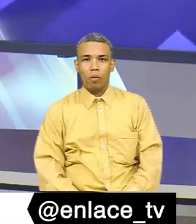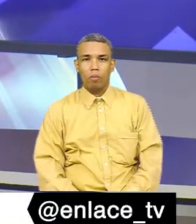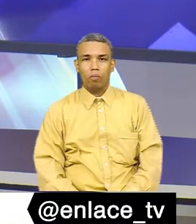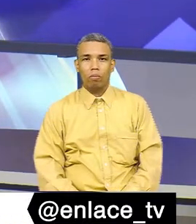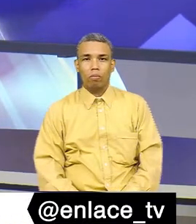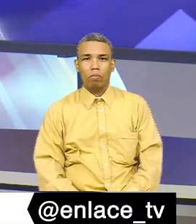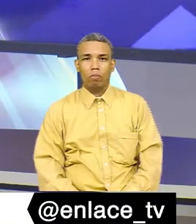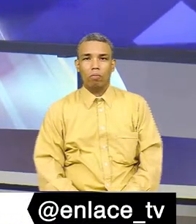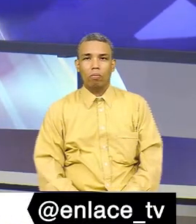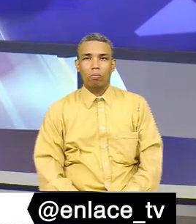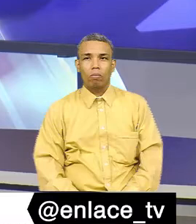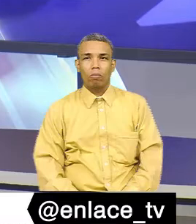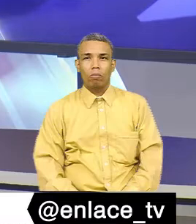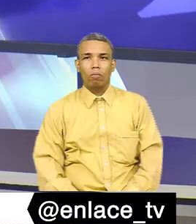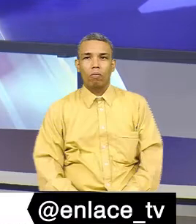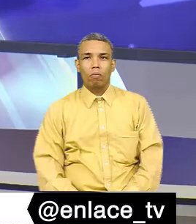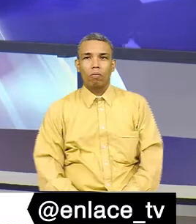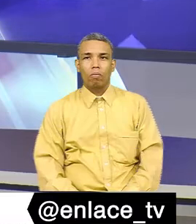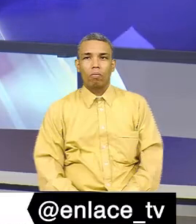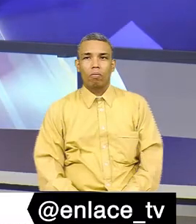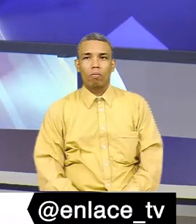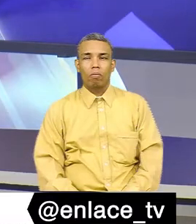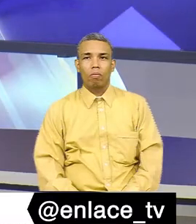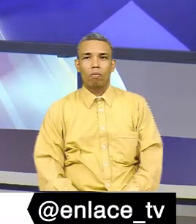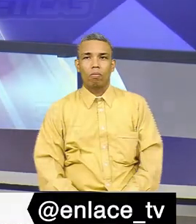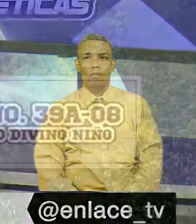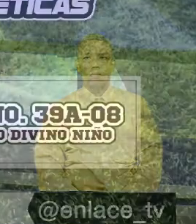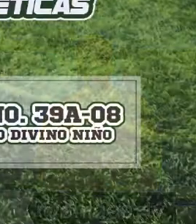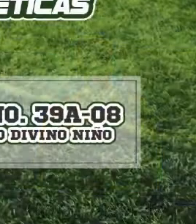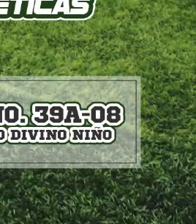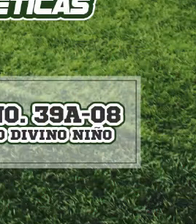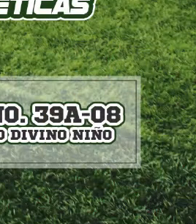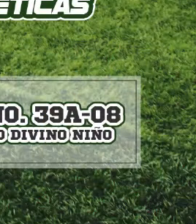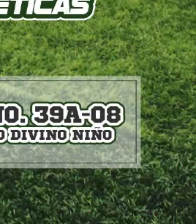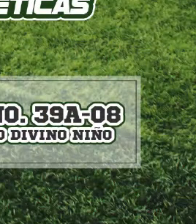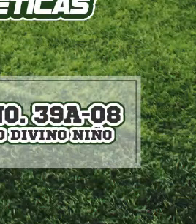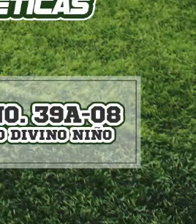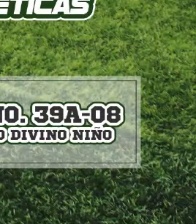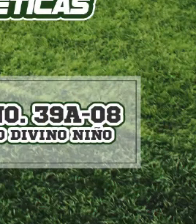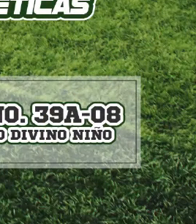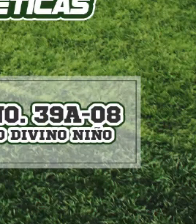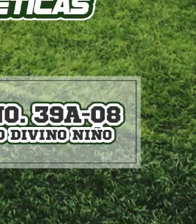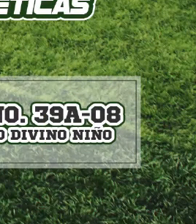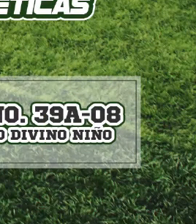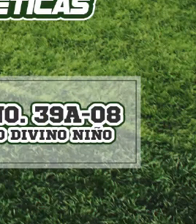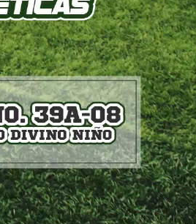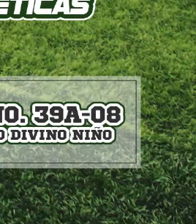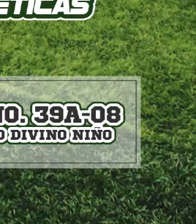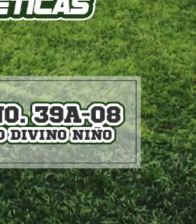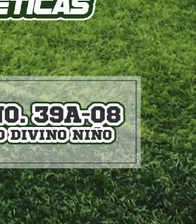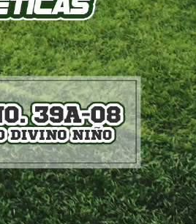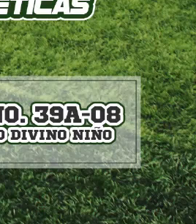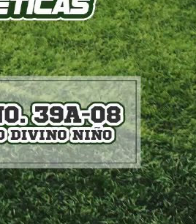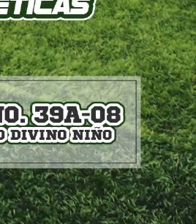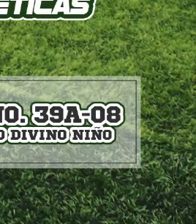322-703-0251. Yogo Bonito Canchas Sintéticas, ubicadas en la avenida 39, número 39A08 del barrio Versalles.